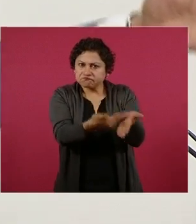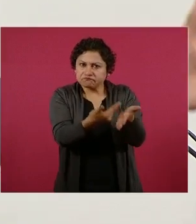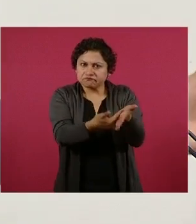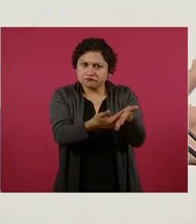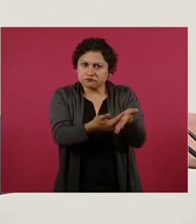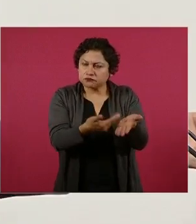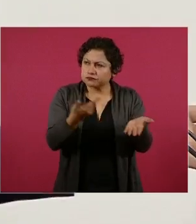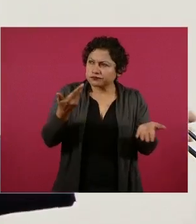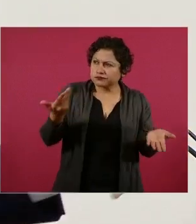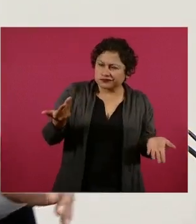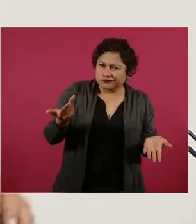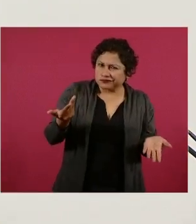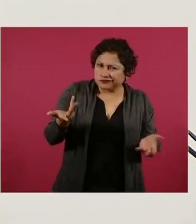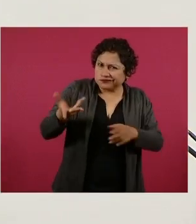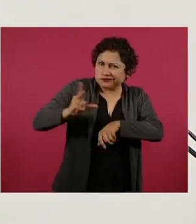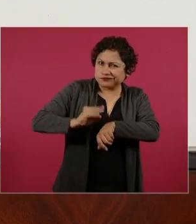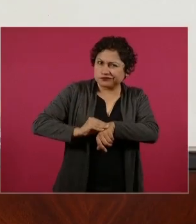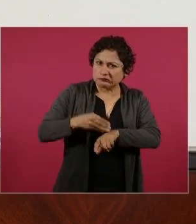autoriza